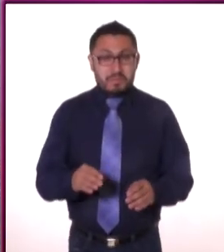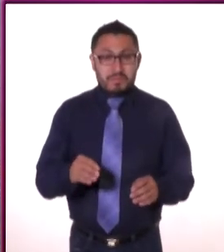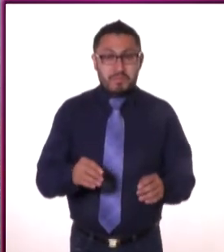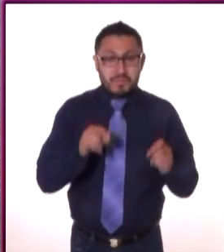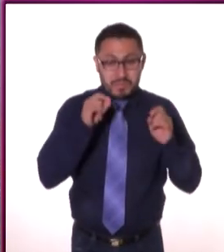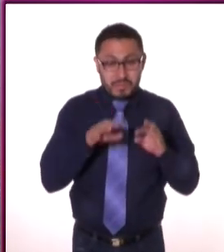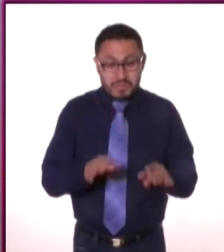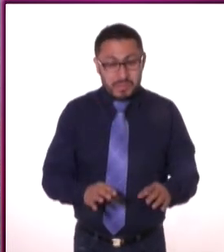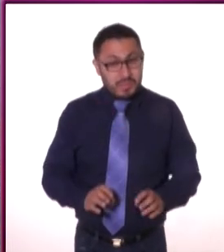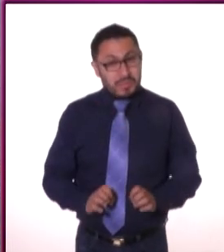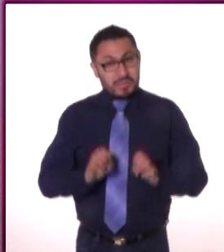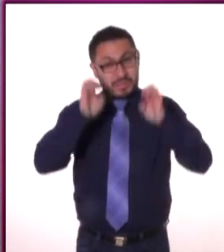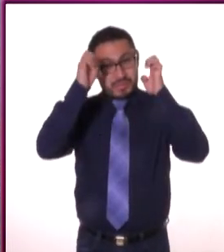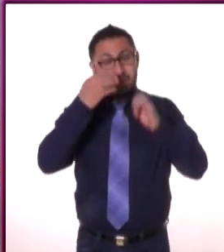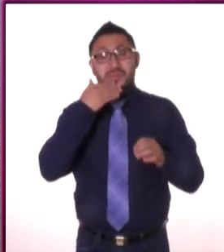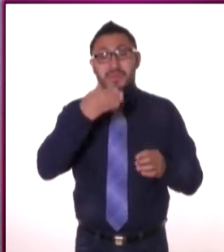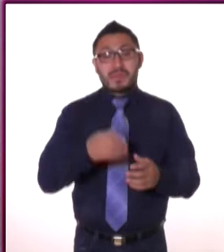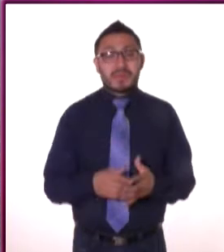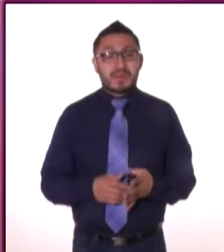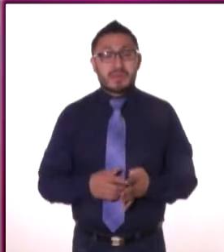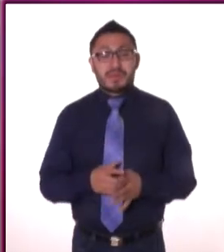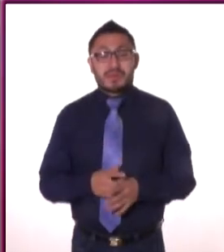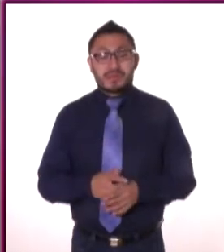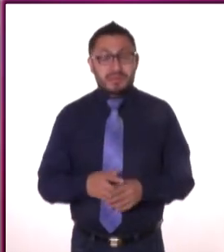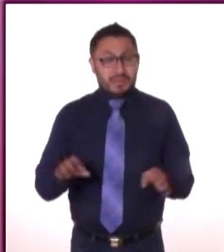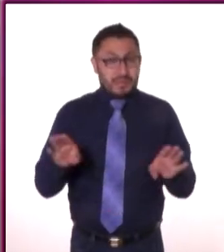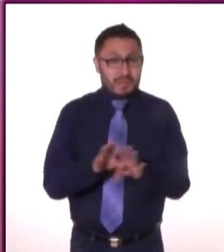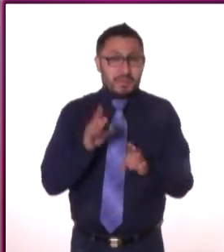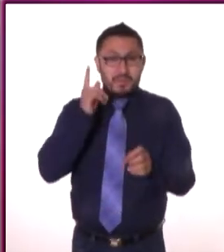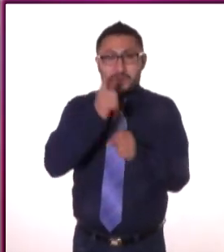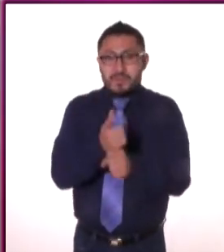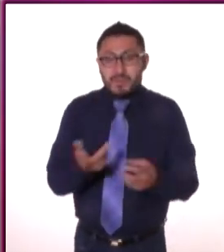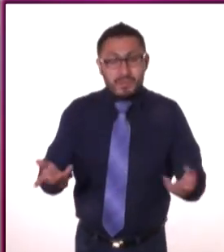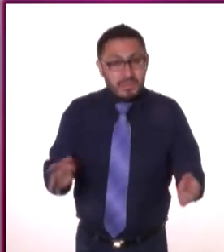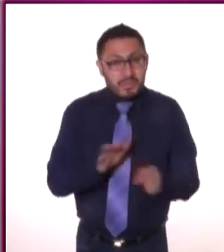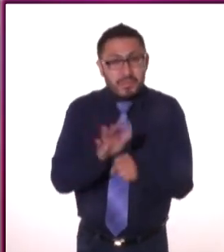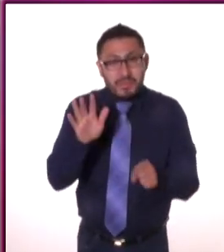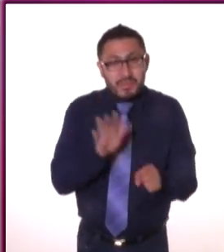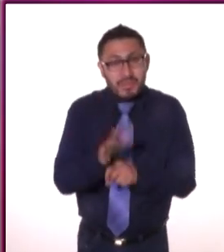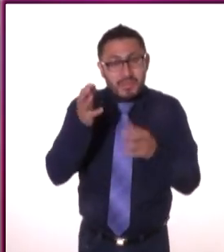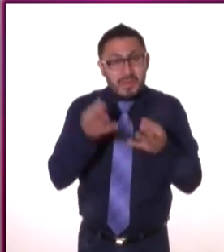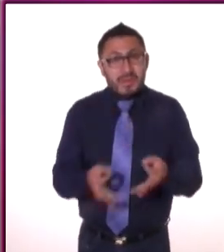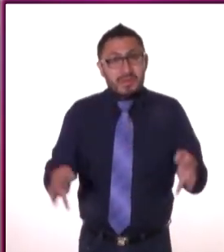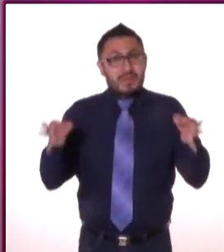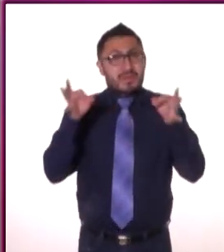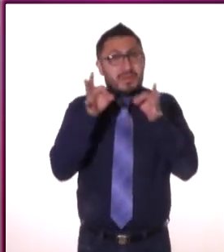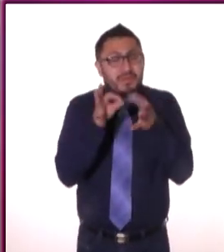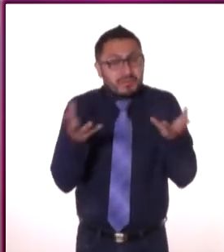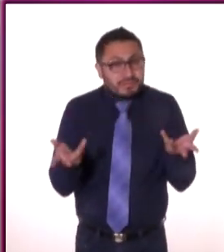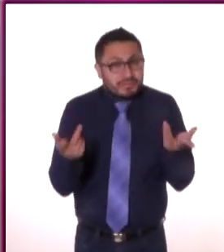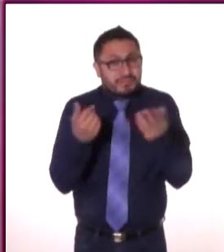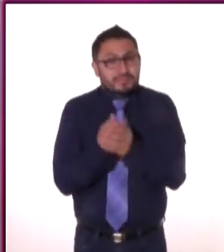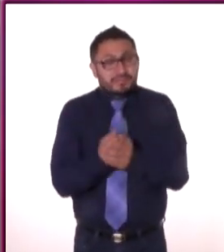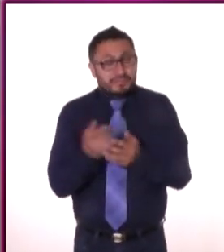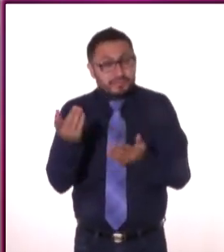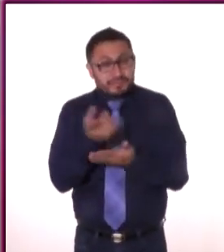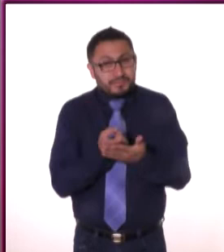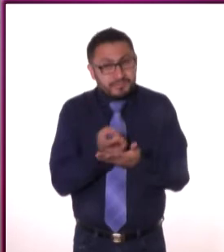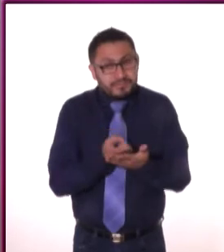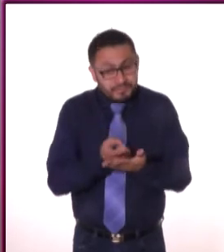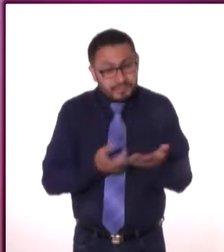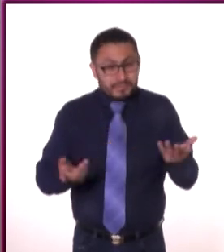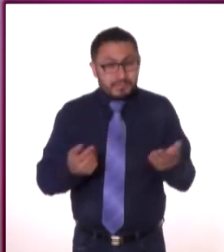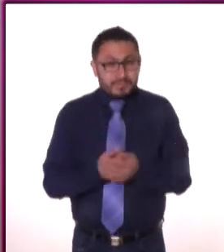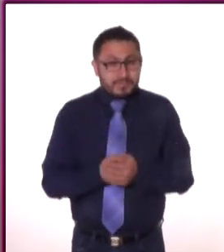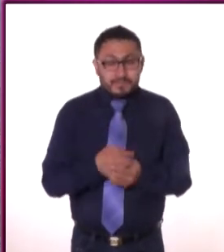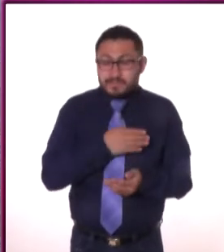pueda ser transferido a los cimientos de un edificio. ¿Y cómo es que se calcula y cuál es la importancia en